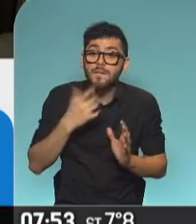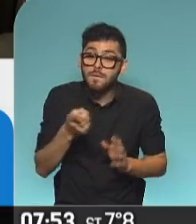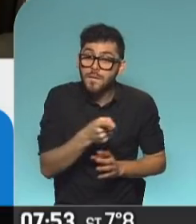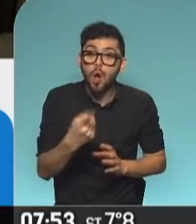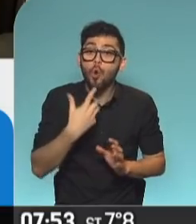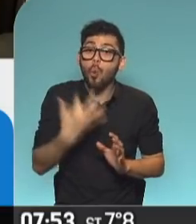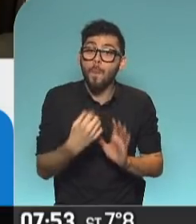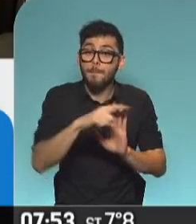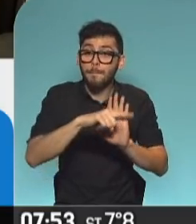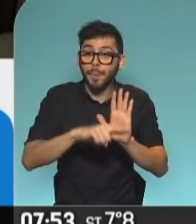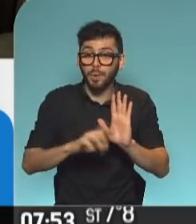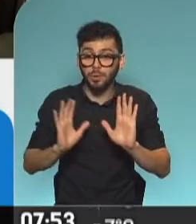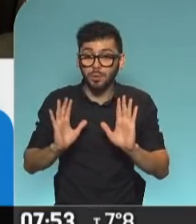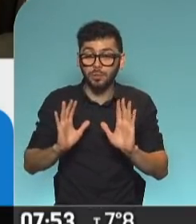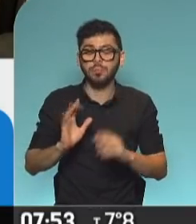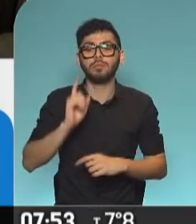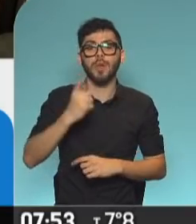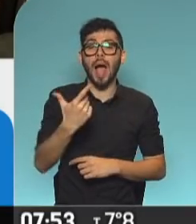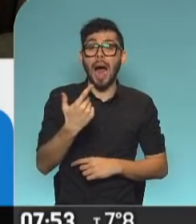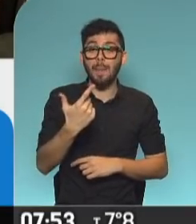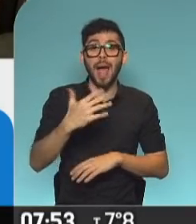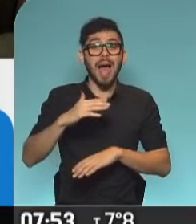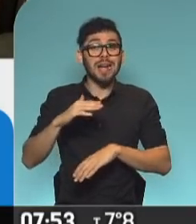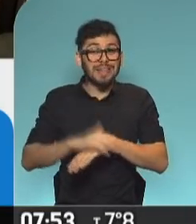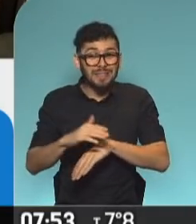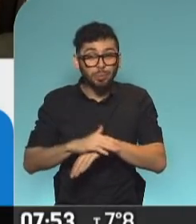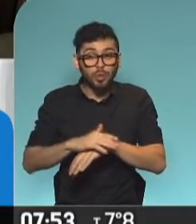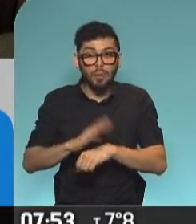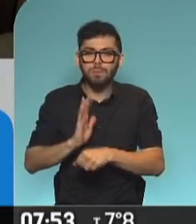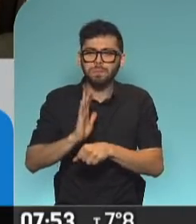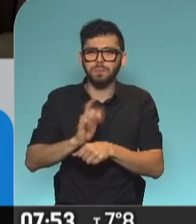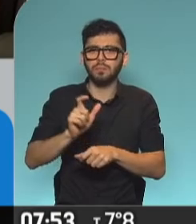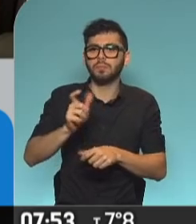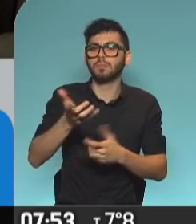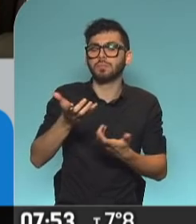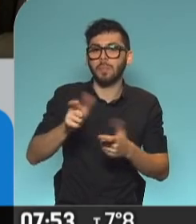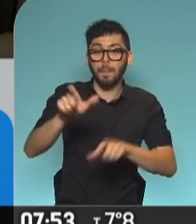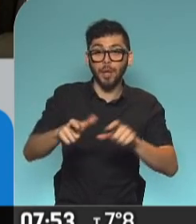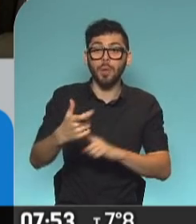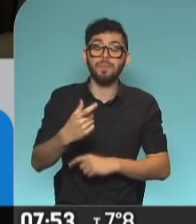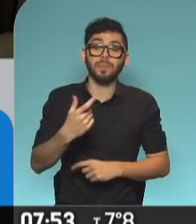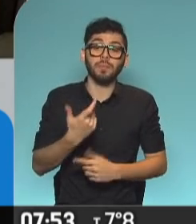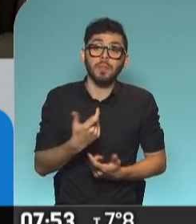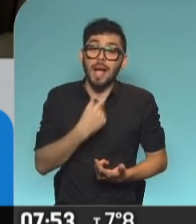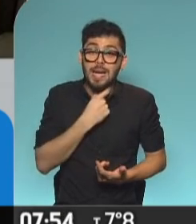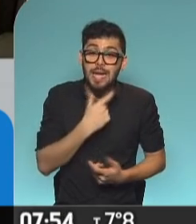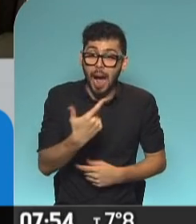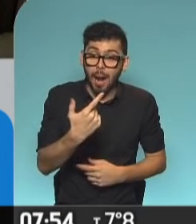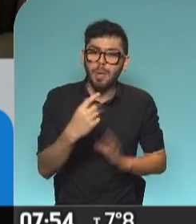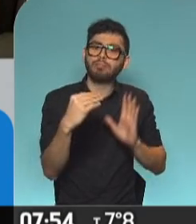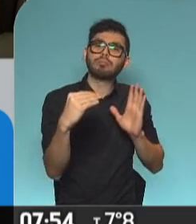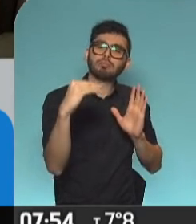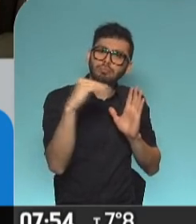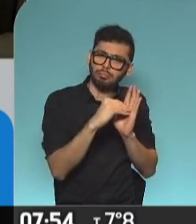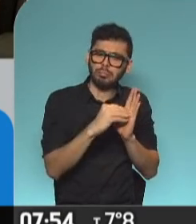las normas, ¿verdad? El uso responsable de armas es concientizar a aquella persona que desea tener un arma y que se registra para ello y que